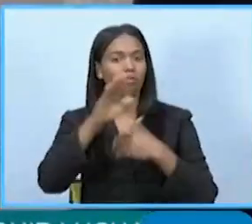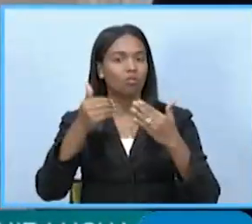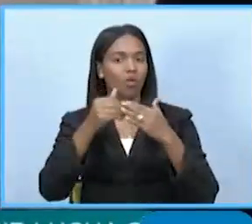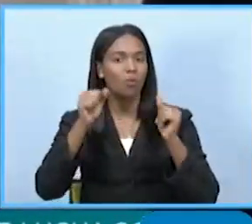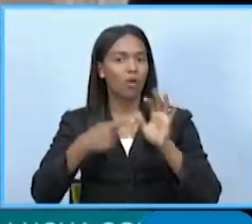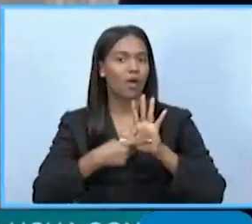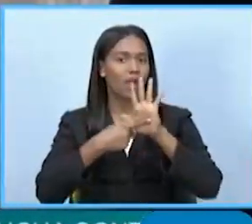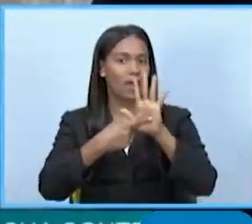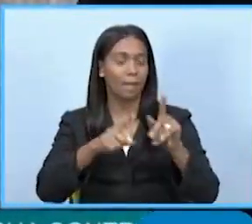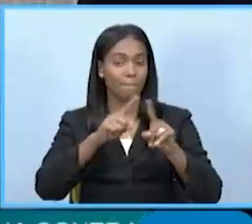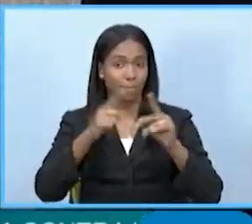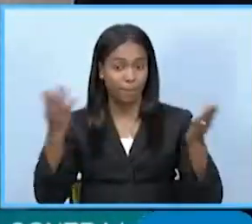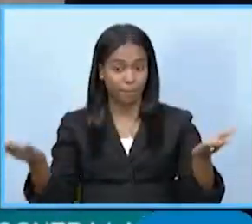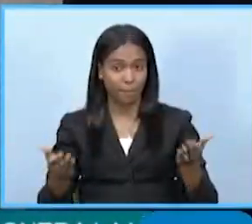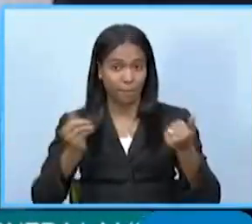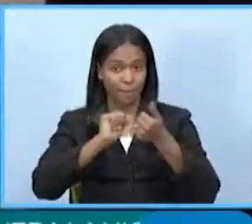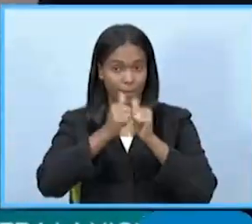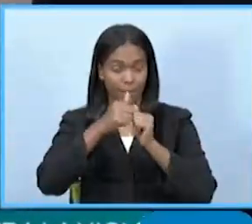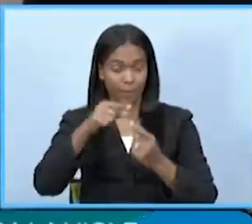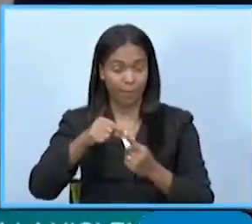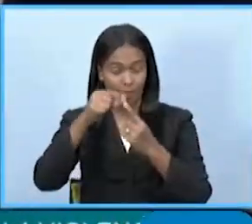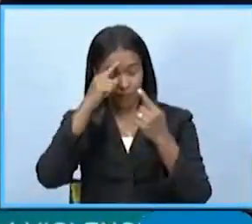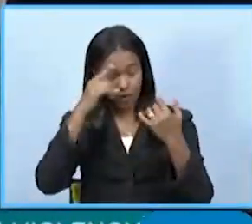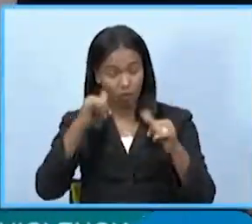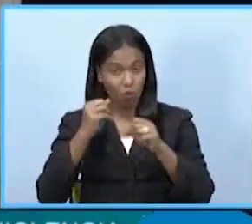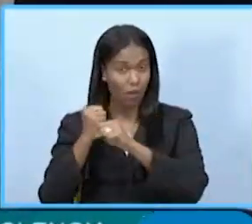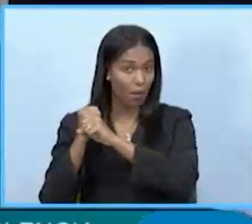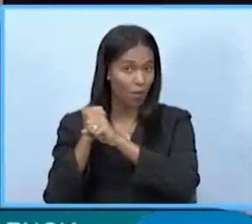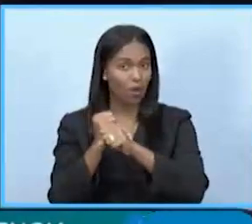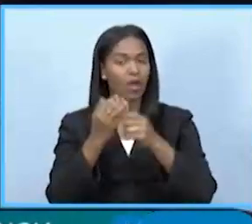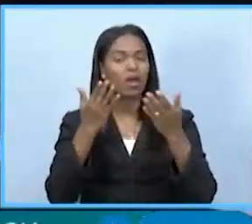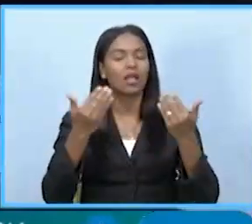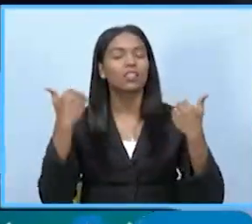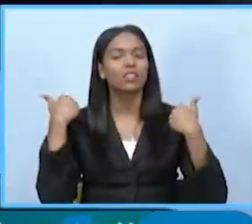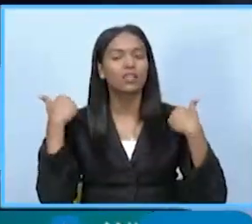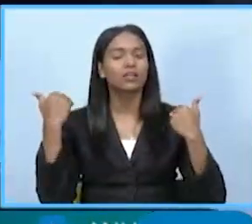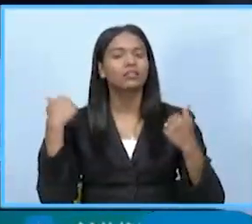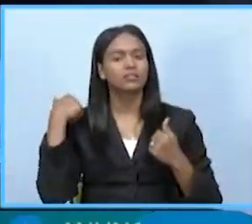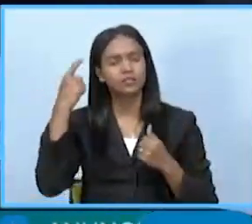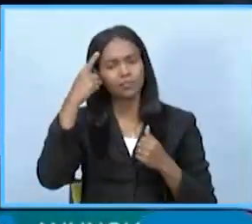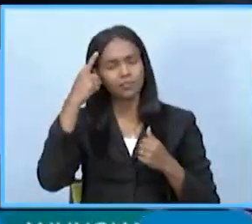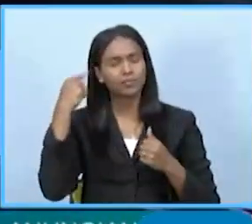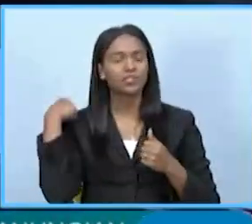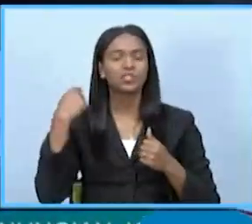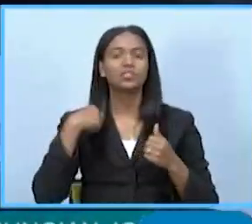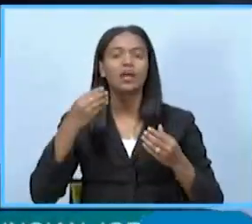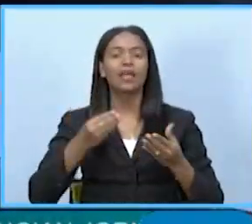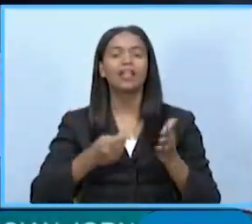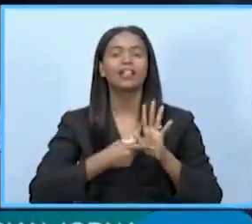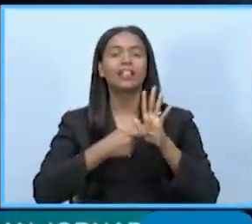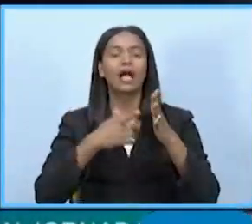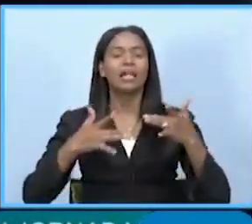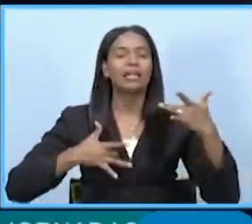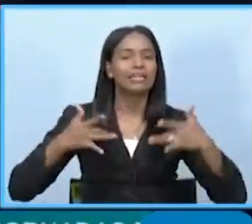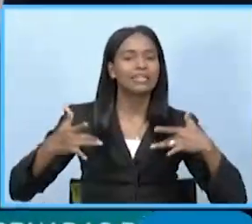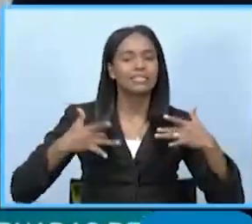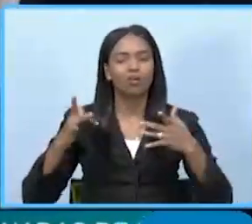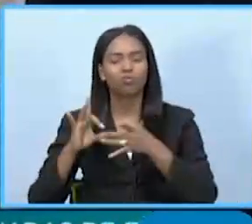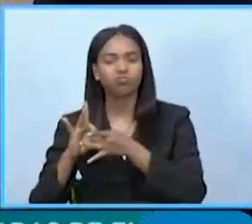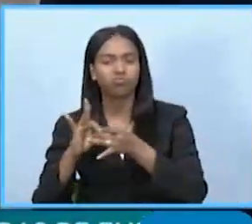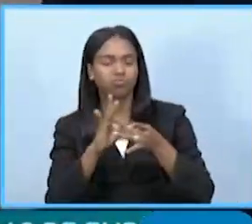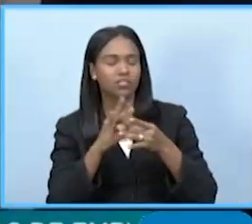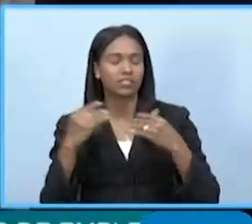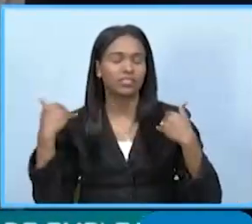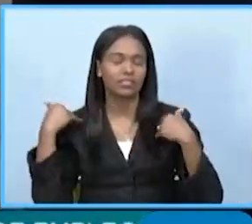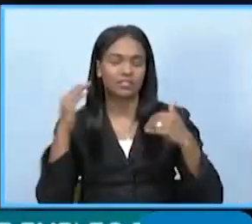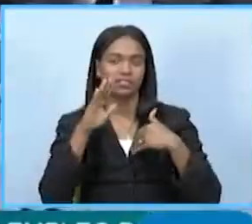pero aquí en el deporte, sobre todo en el béisbol, ahí nosotros realmente demostramos la alegría, la unidad que